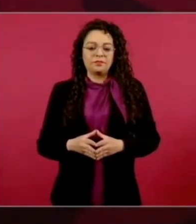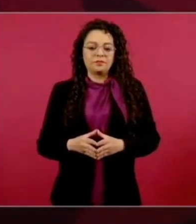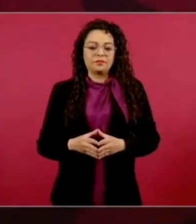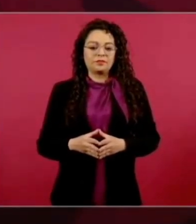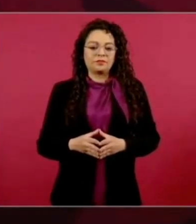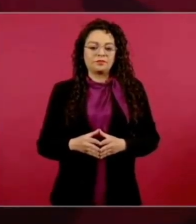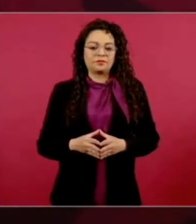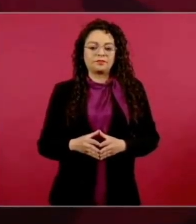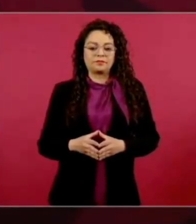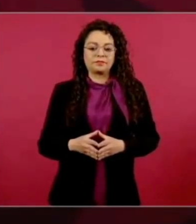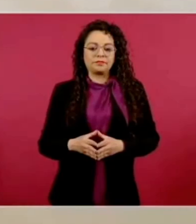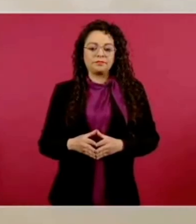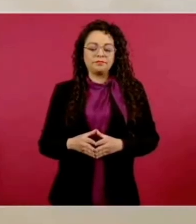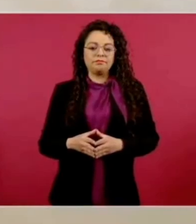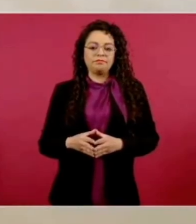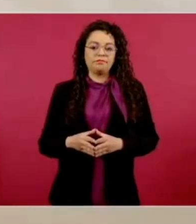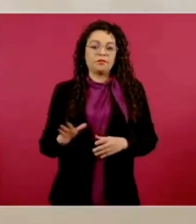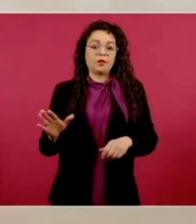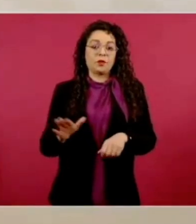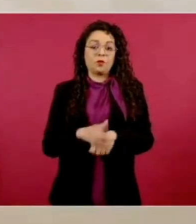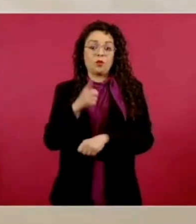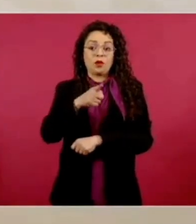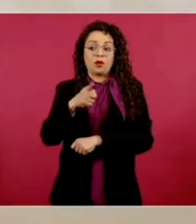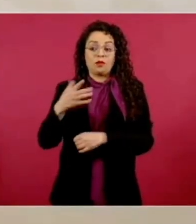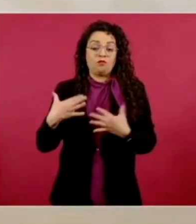institutos fachadas